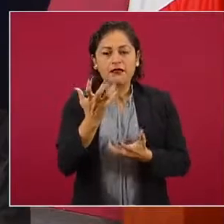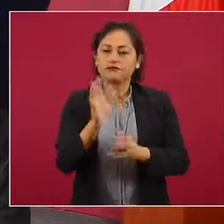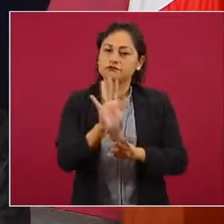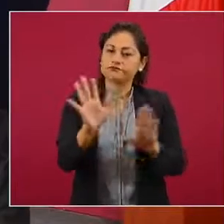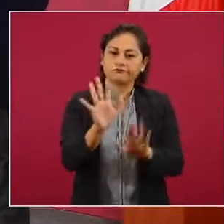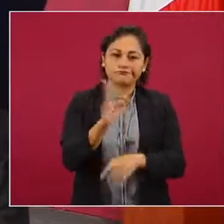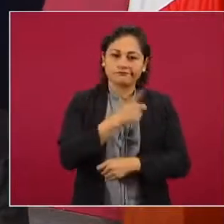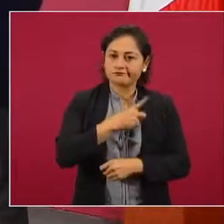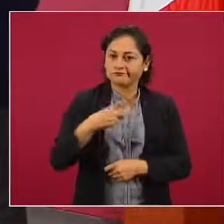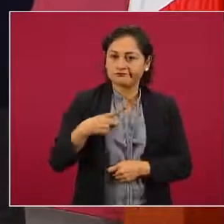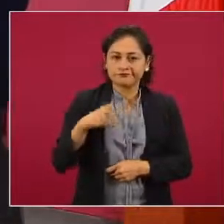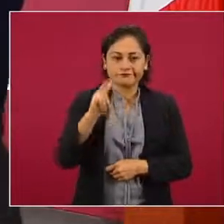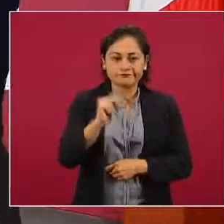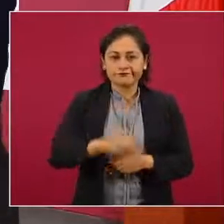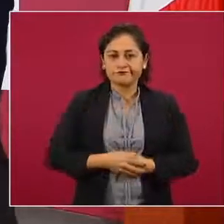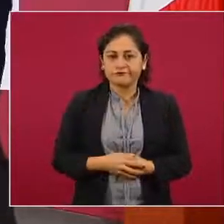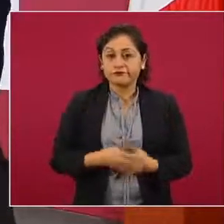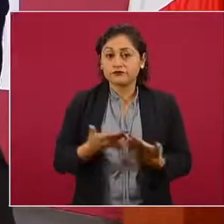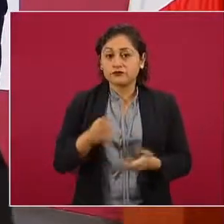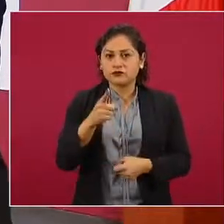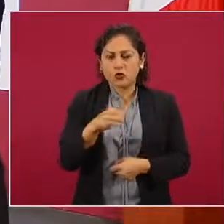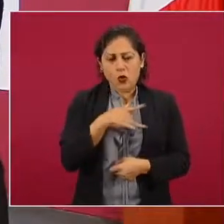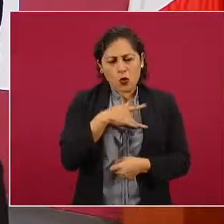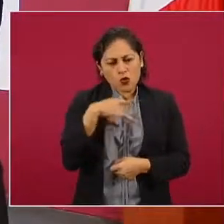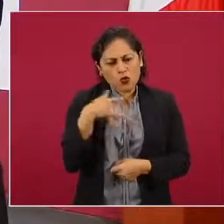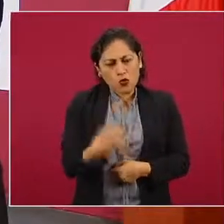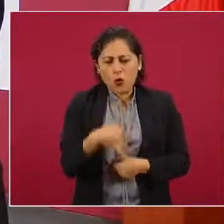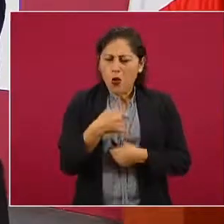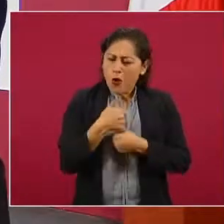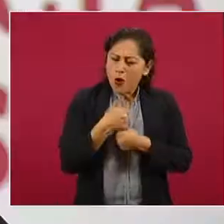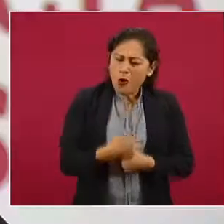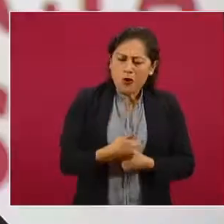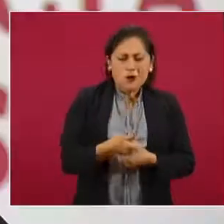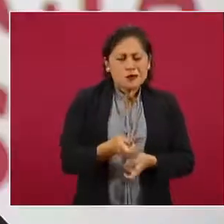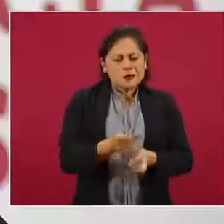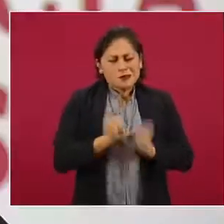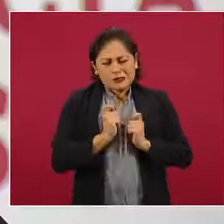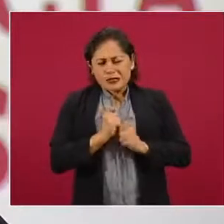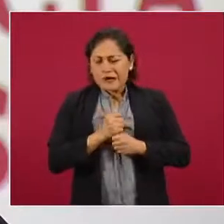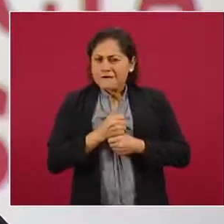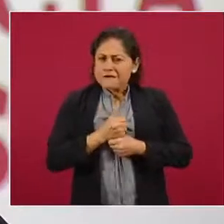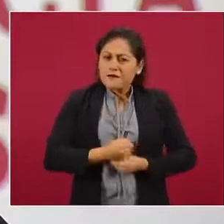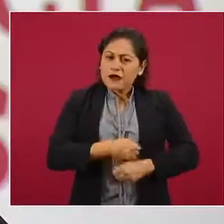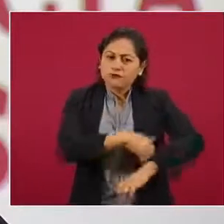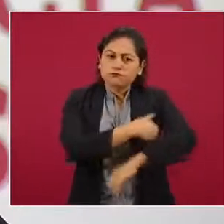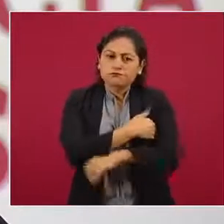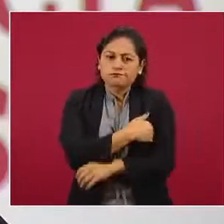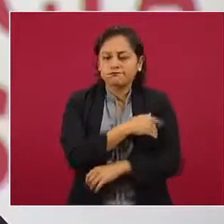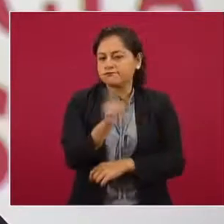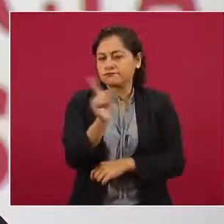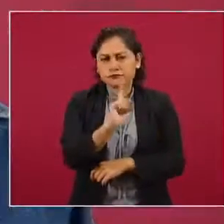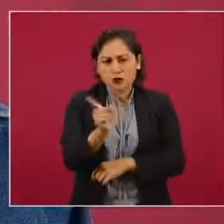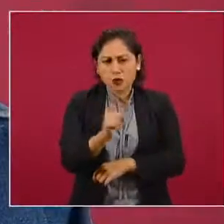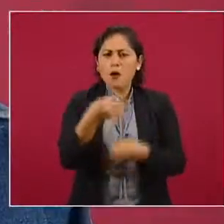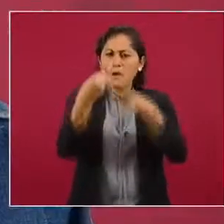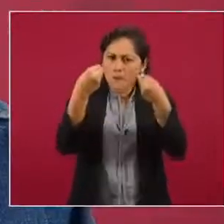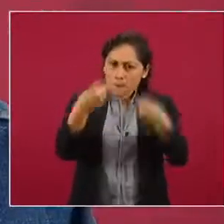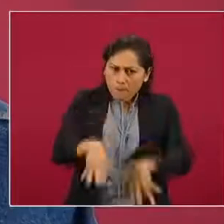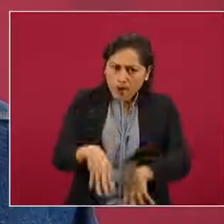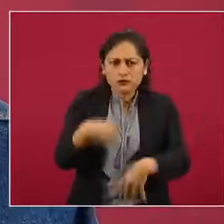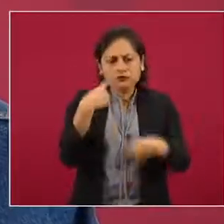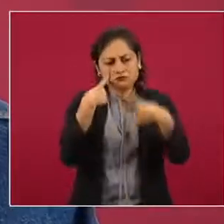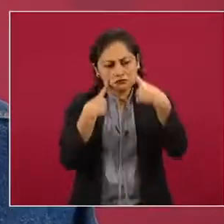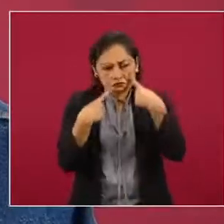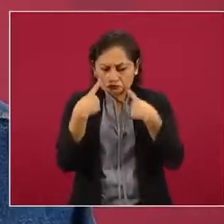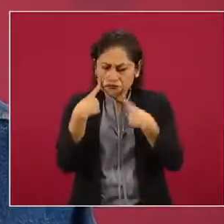No te aficiones al dolor, llora tus pérdidas y sigue adelante. Cuídate y